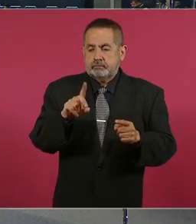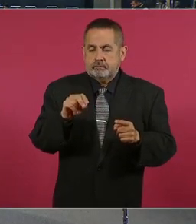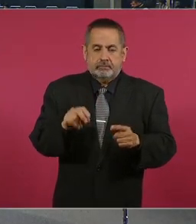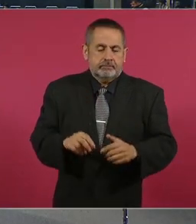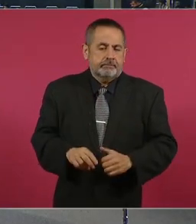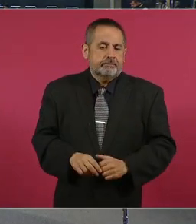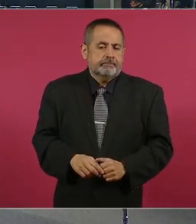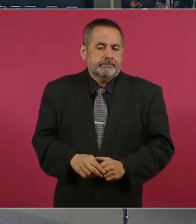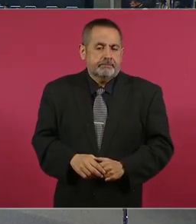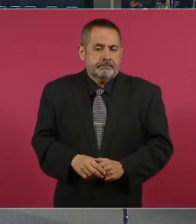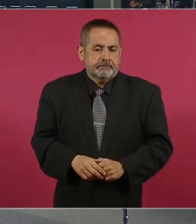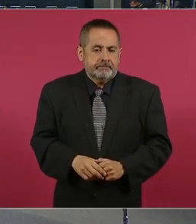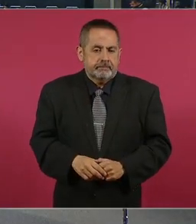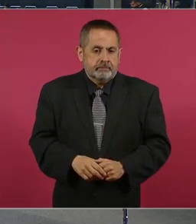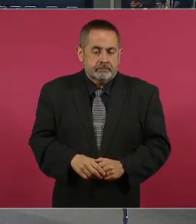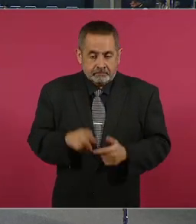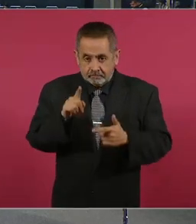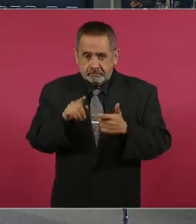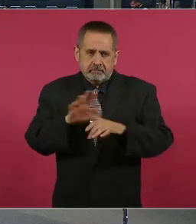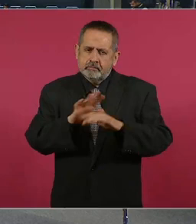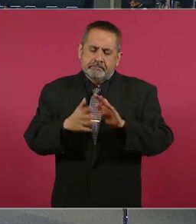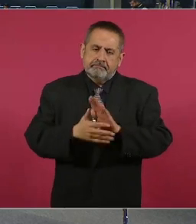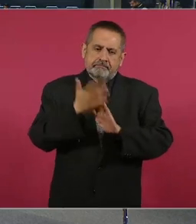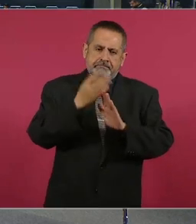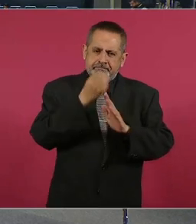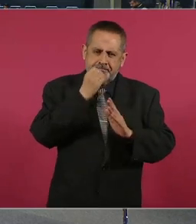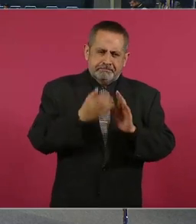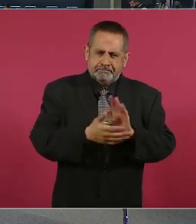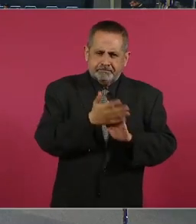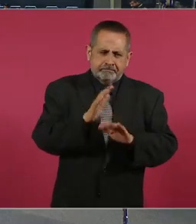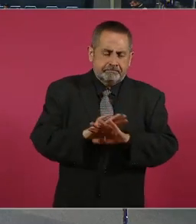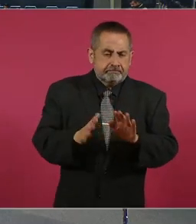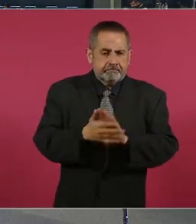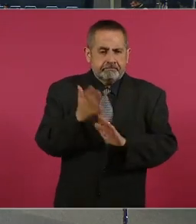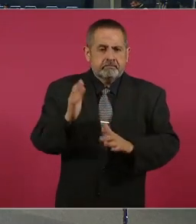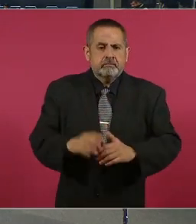Ya es hasta para irnos a desayunar, ¿verdad? Presidente.